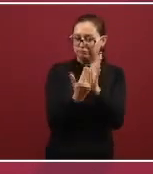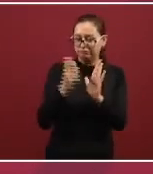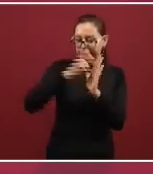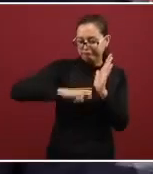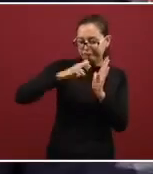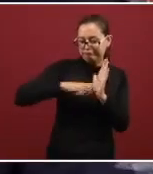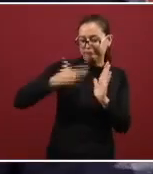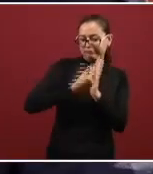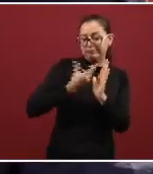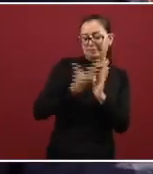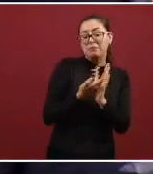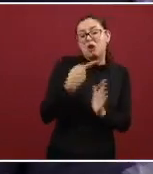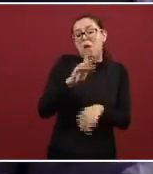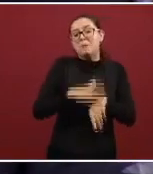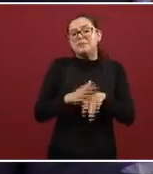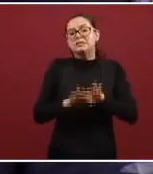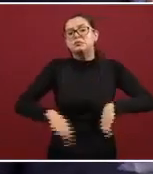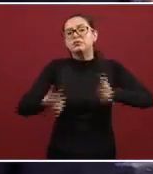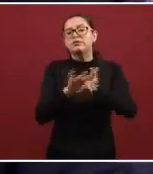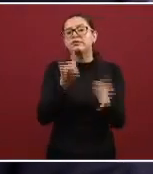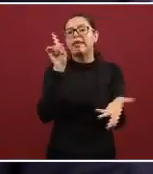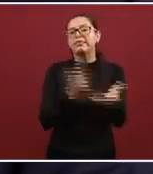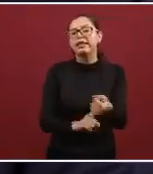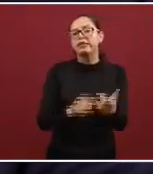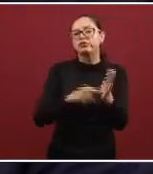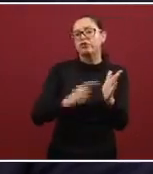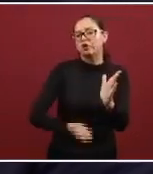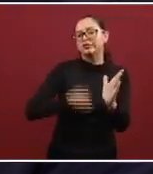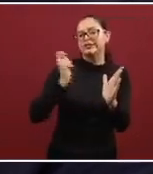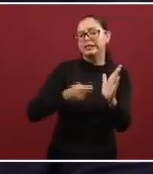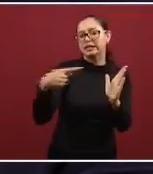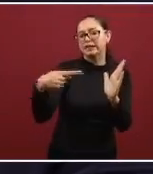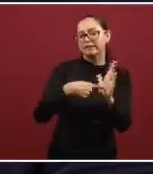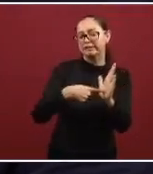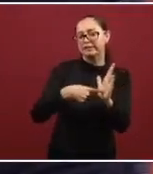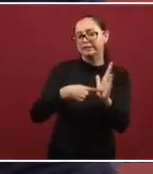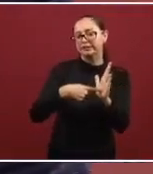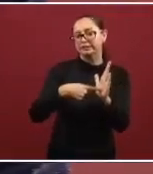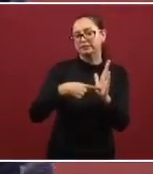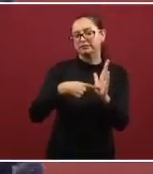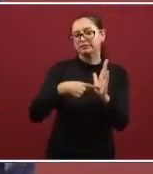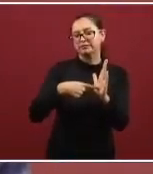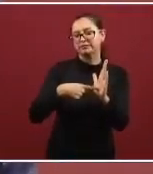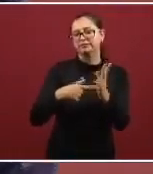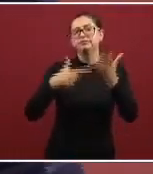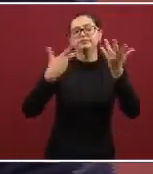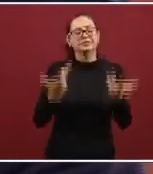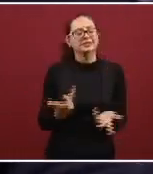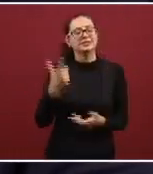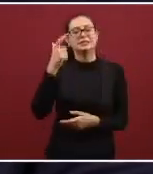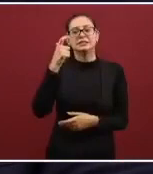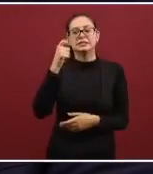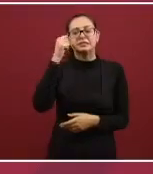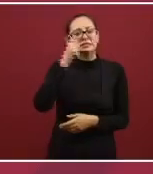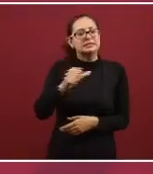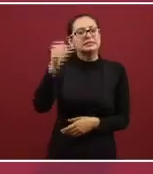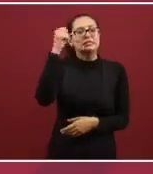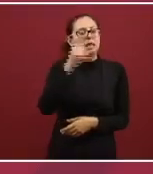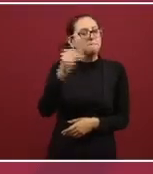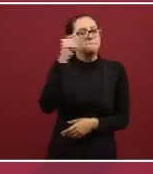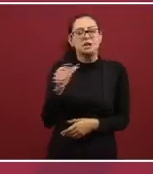es la esencia. Lo importante es de que siempre tenga las